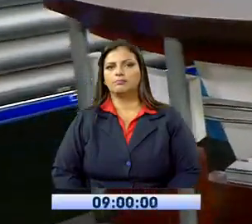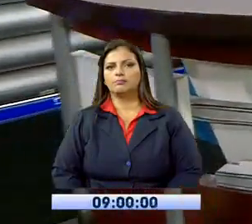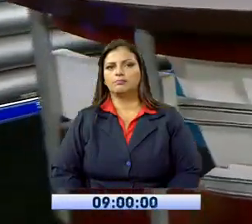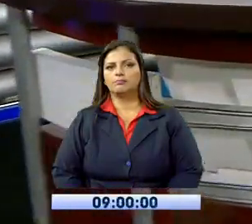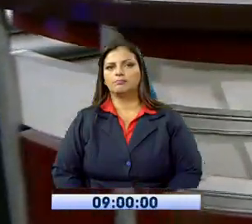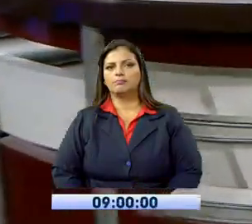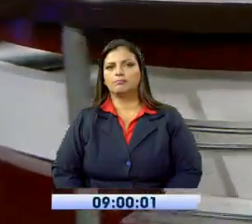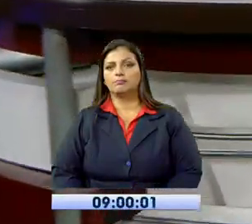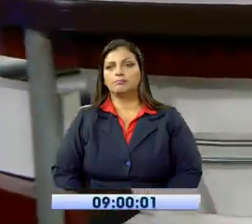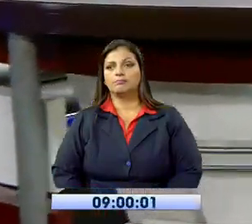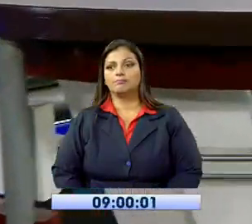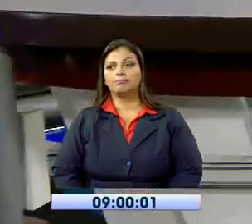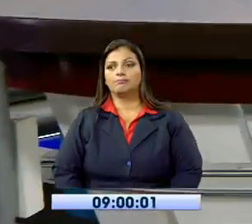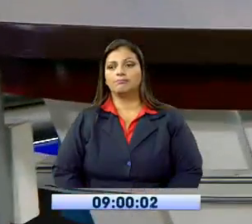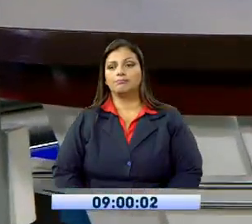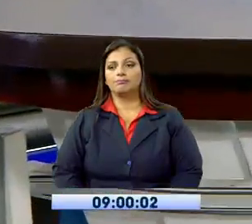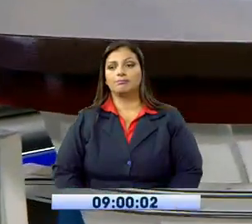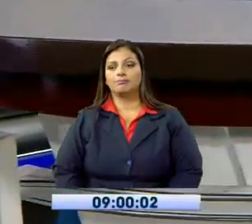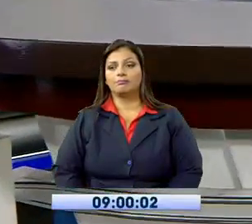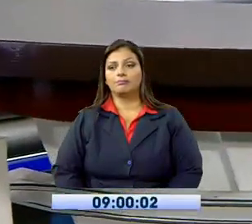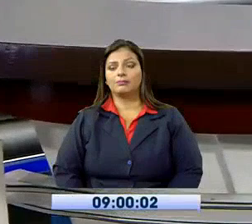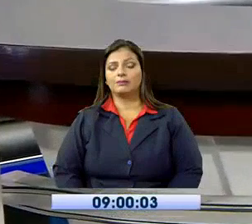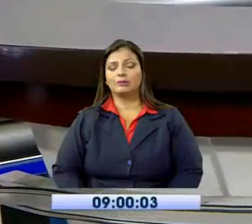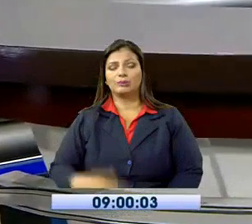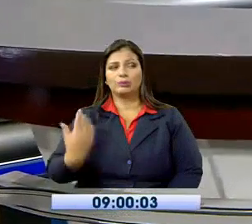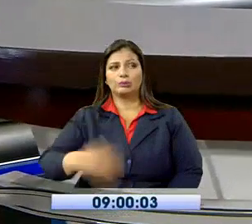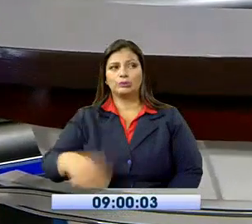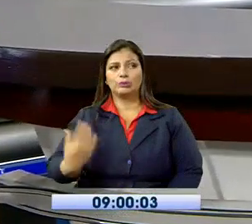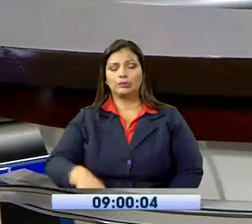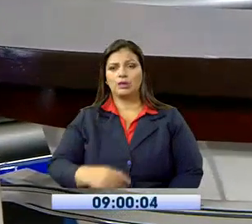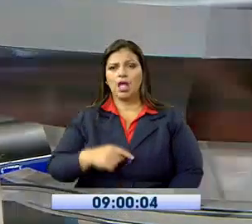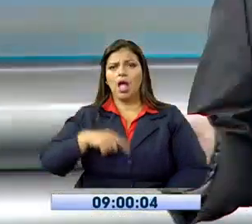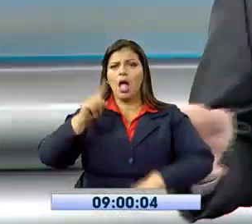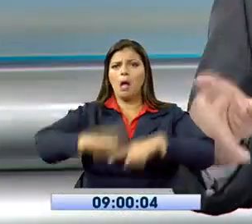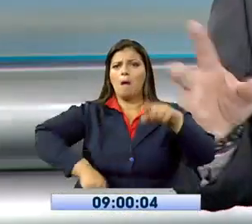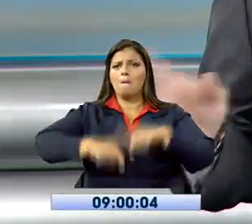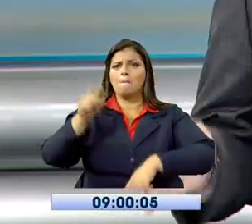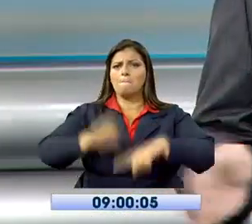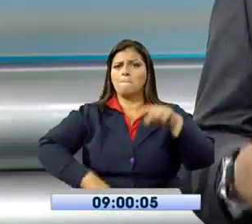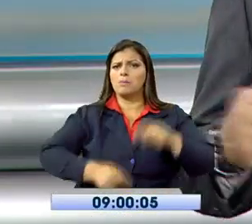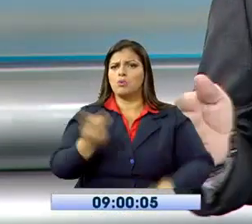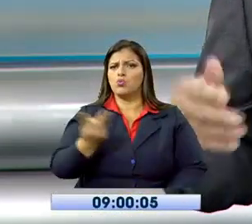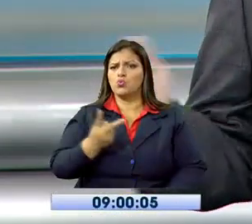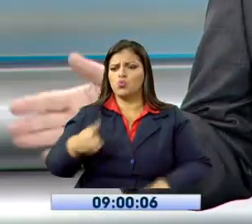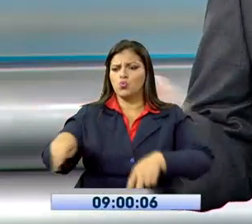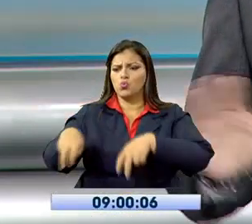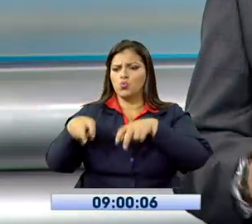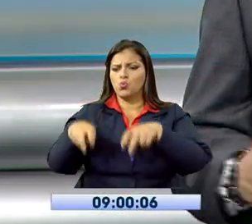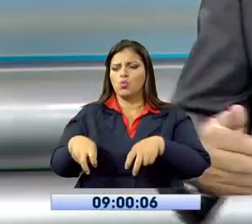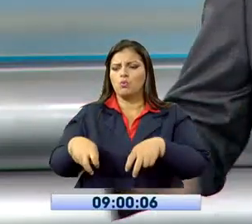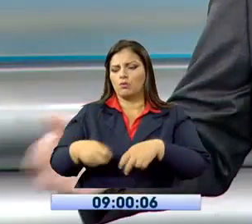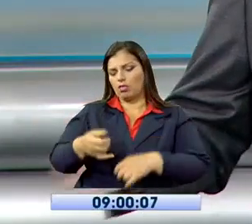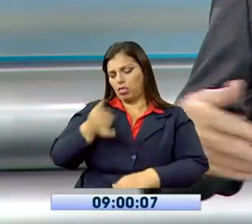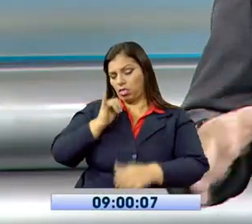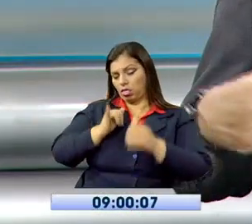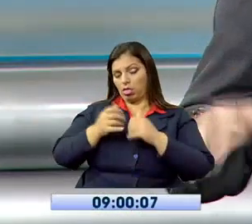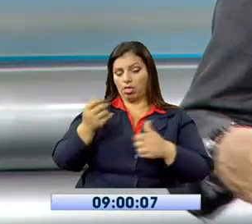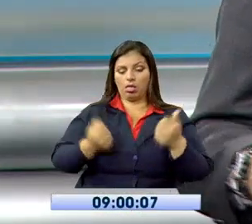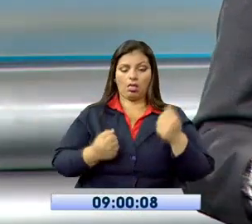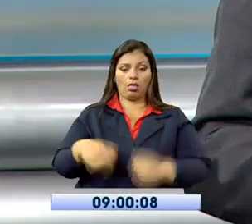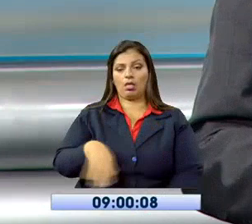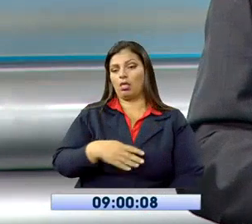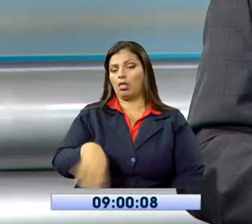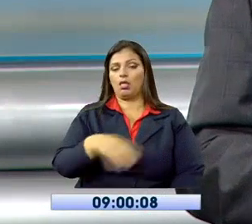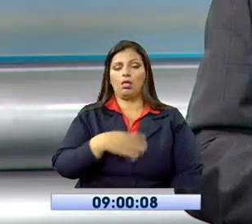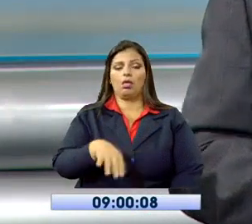Con amigos así, ¿para qué enemigos, no? Qué deslealtad la de esa persona. Su amigo, su pariente, quién sabe quién, que lo acompañaba, aunque sea acompañante, lo